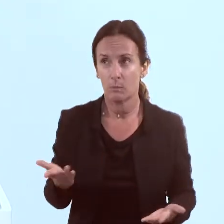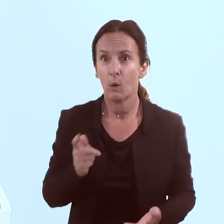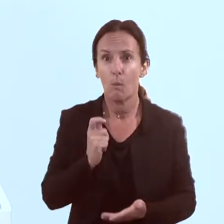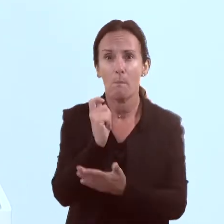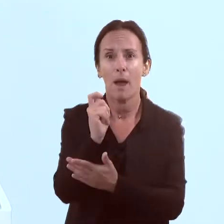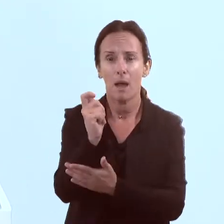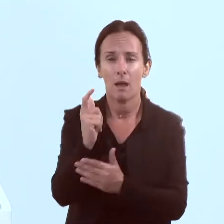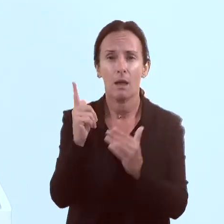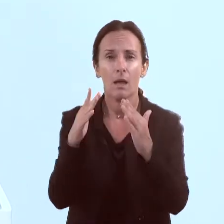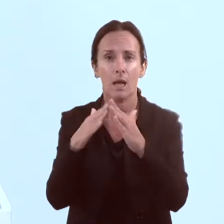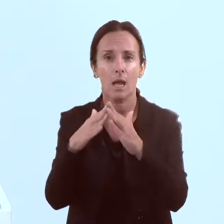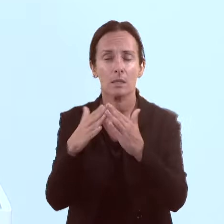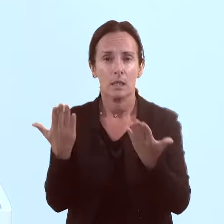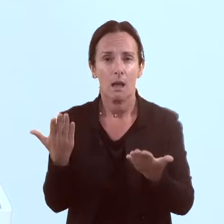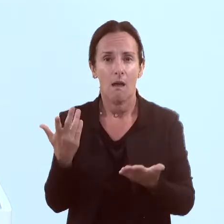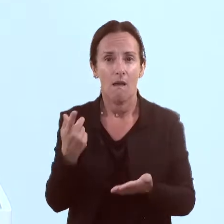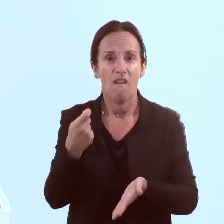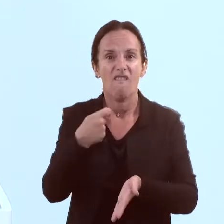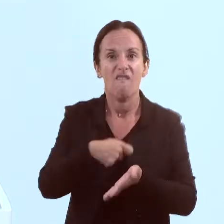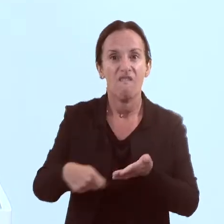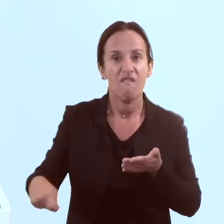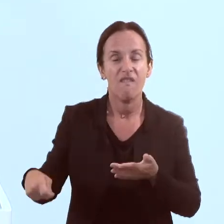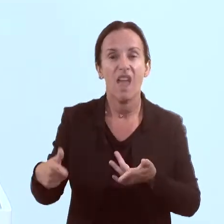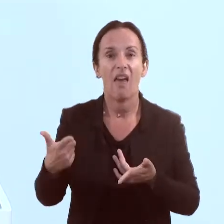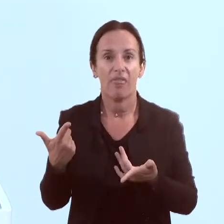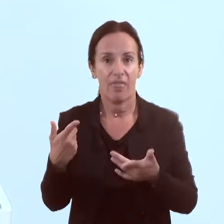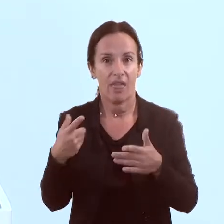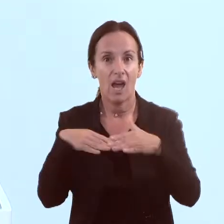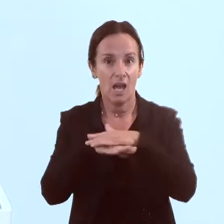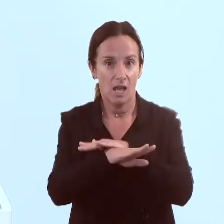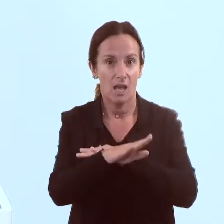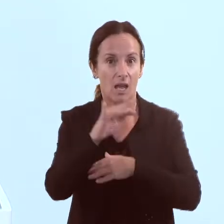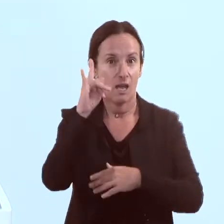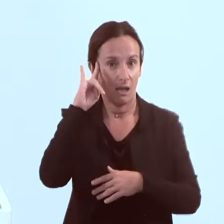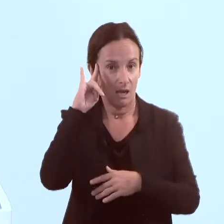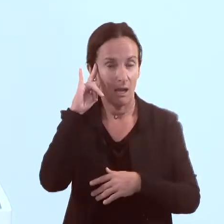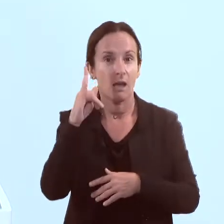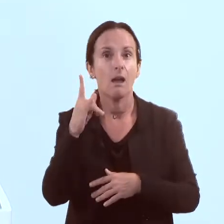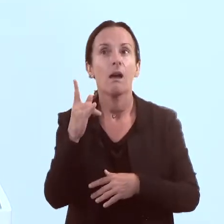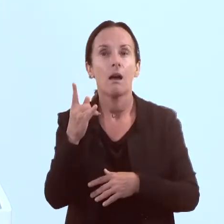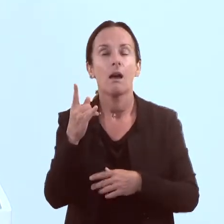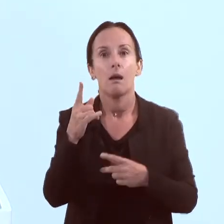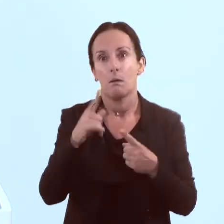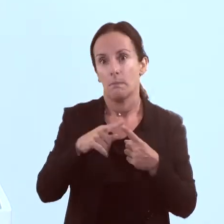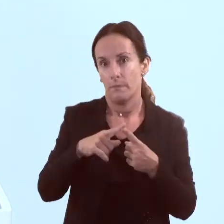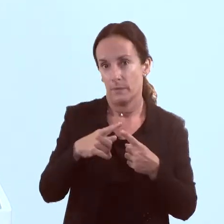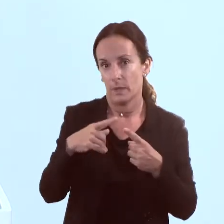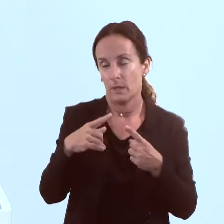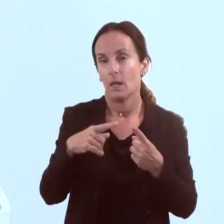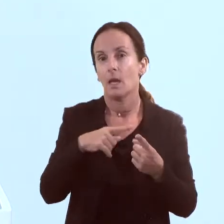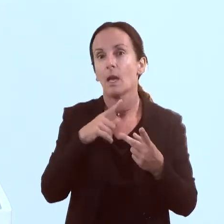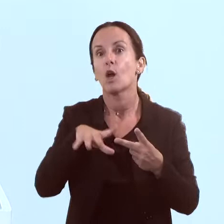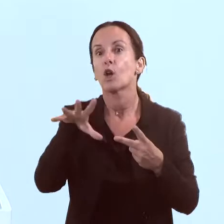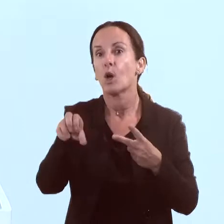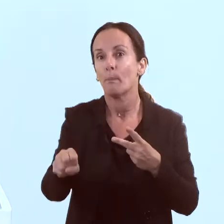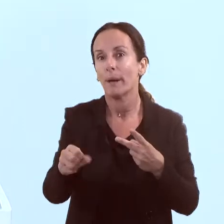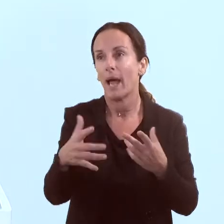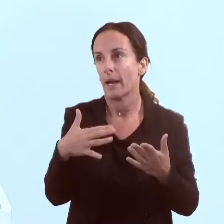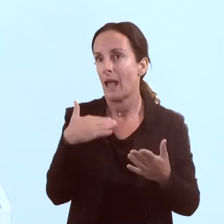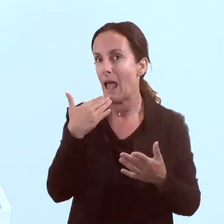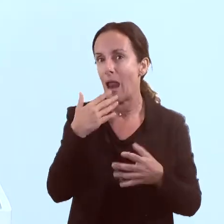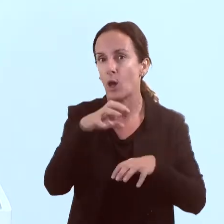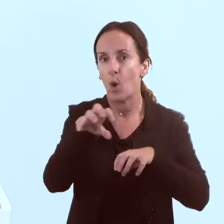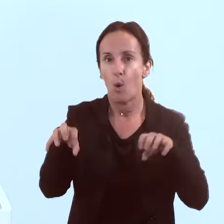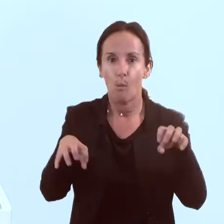pagar una fianza cuando vas a alquilar una vivienda. Tienes que tener un poquito de dinero para poder comprarte 4